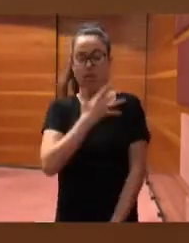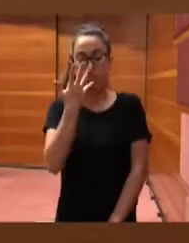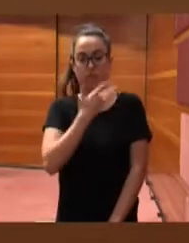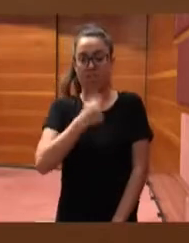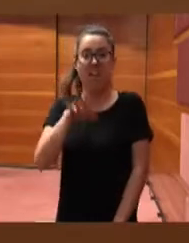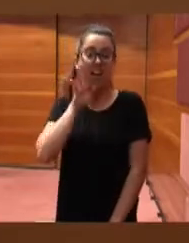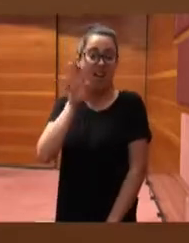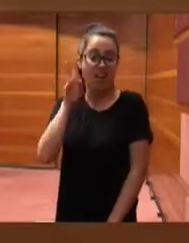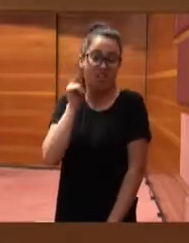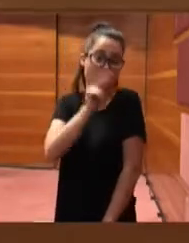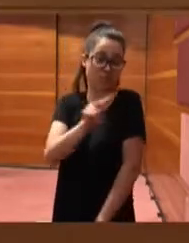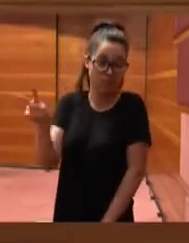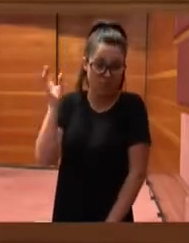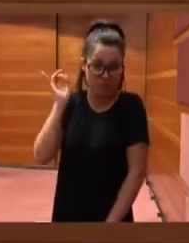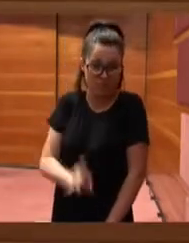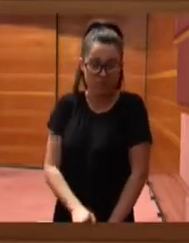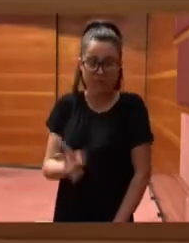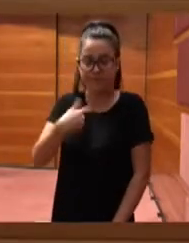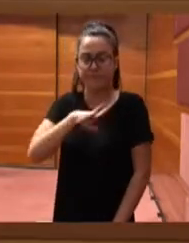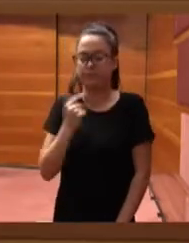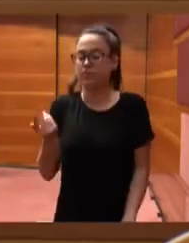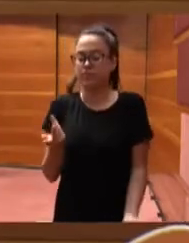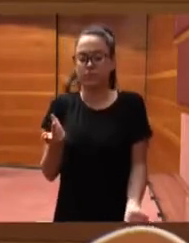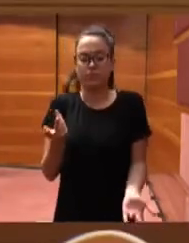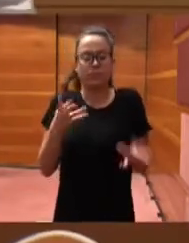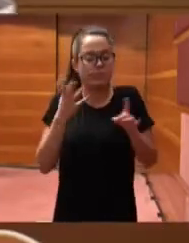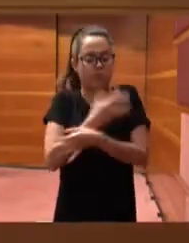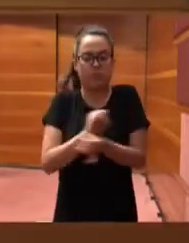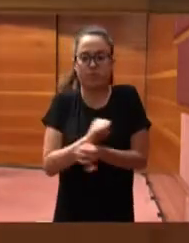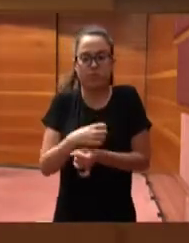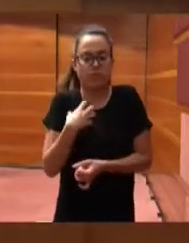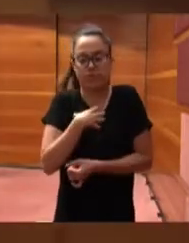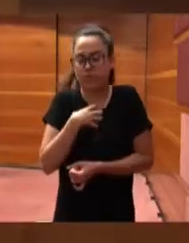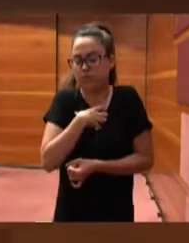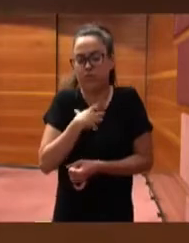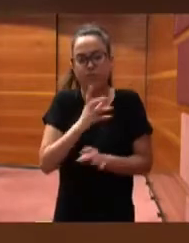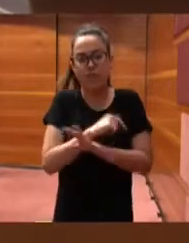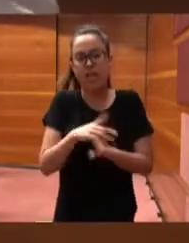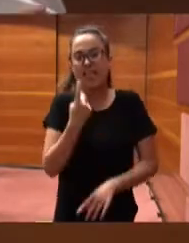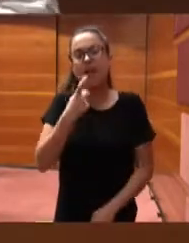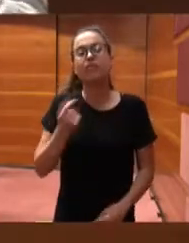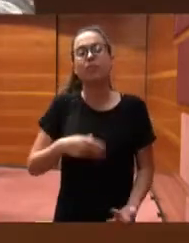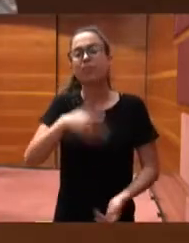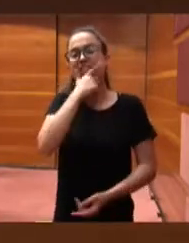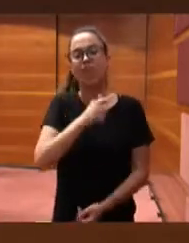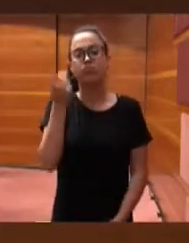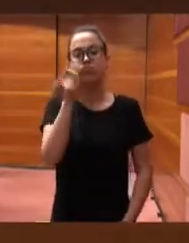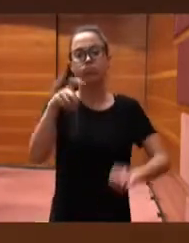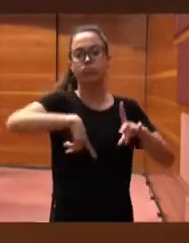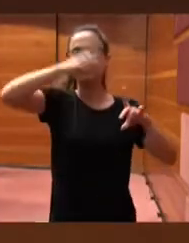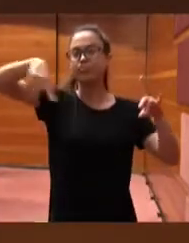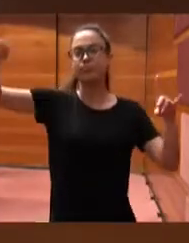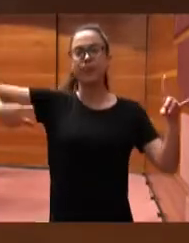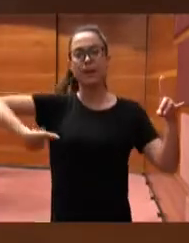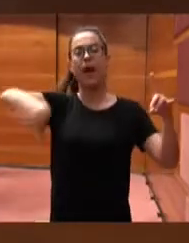antes en Gobierto, y veo la diferencia con el intento de al lado, estoy comunicando bien la transparencia. Consigo que el que está al otro